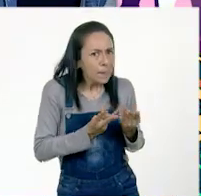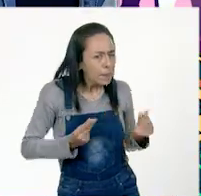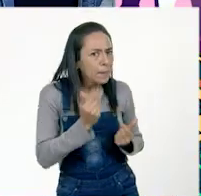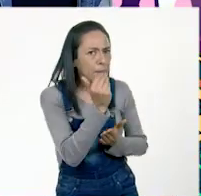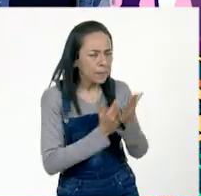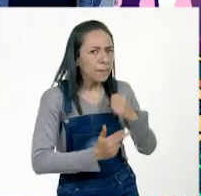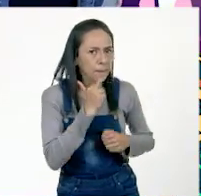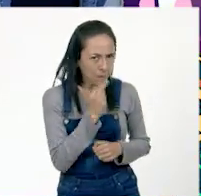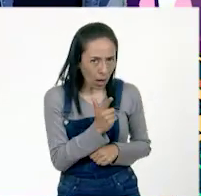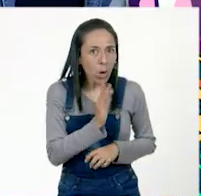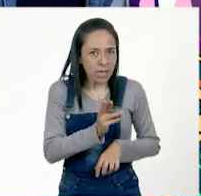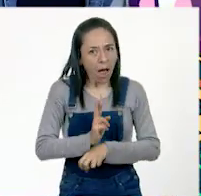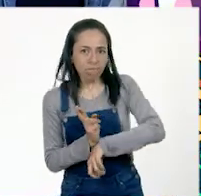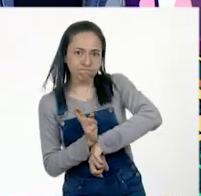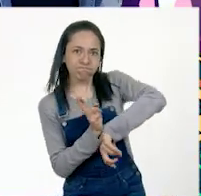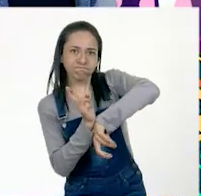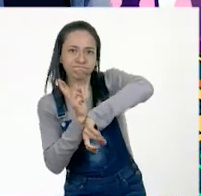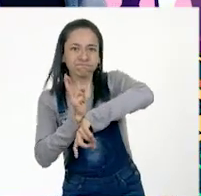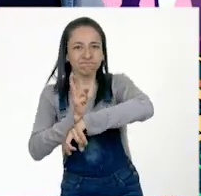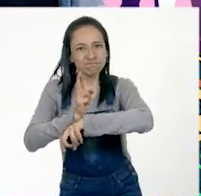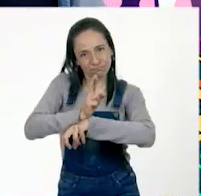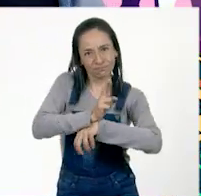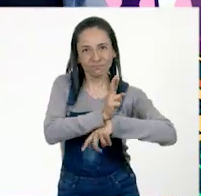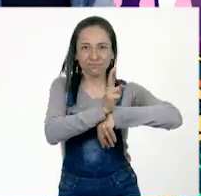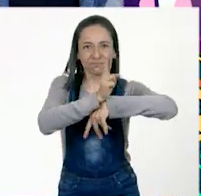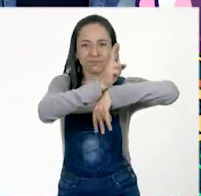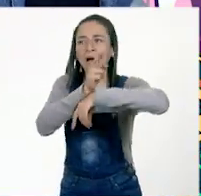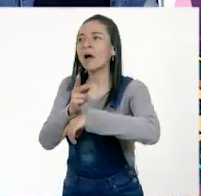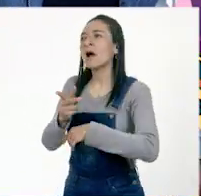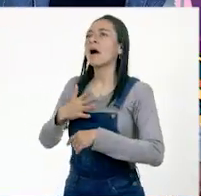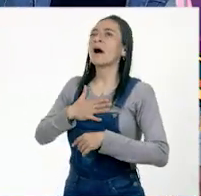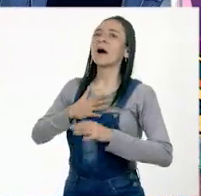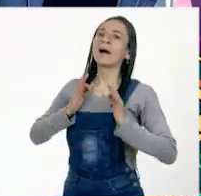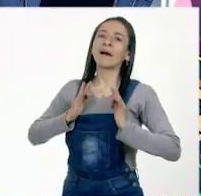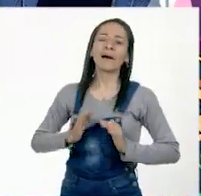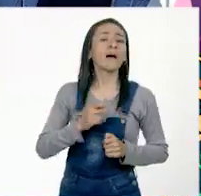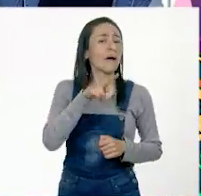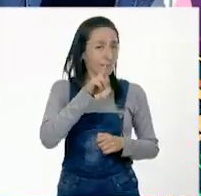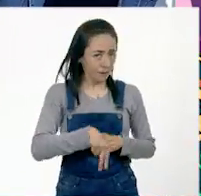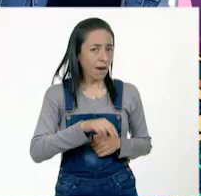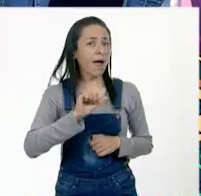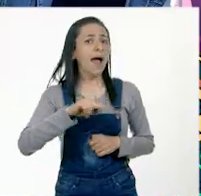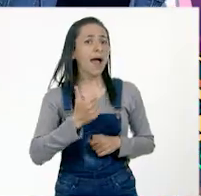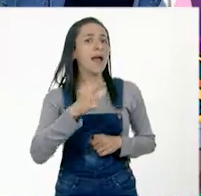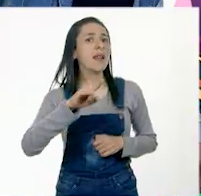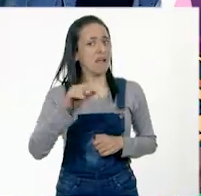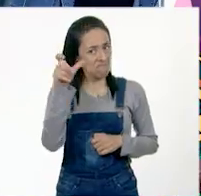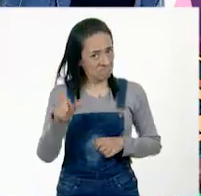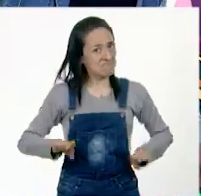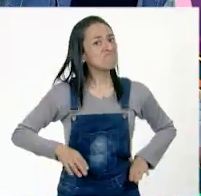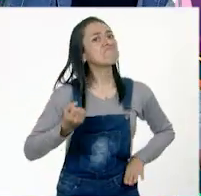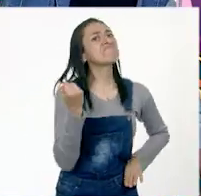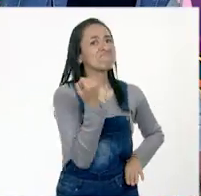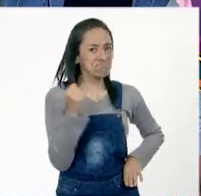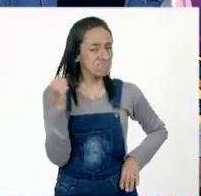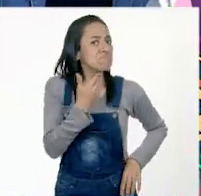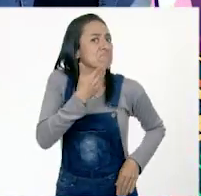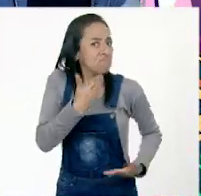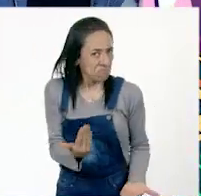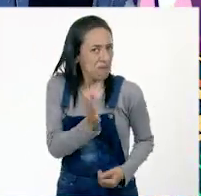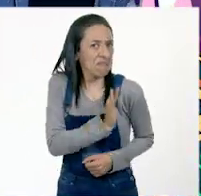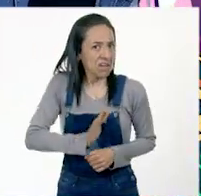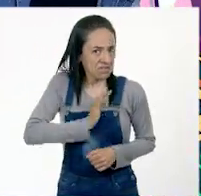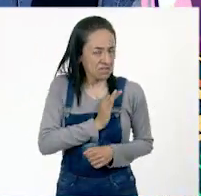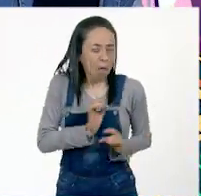bien! Gracias, Angélica, por tu gran habilidad para enfrentar una situación repentina. Mantener